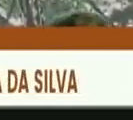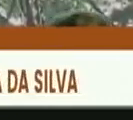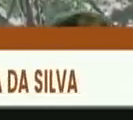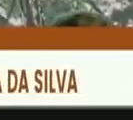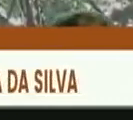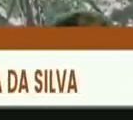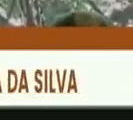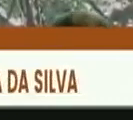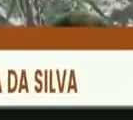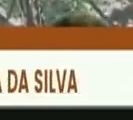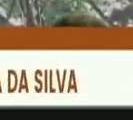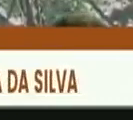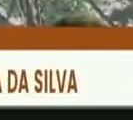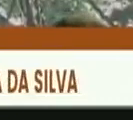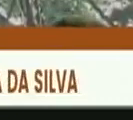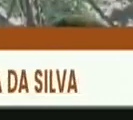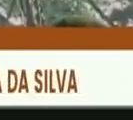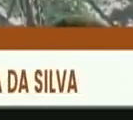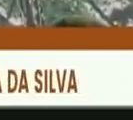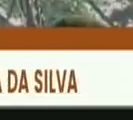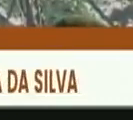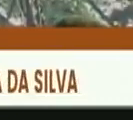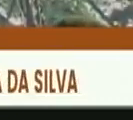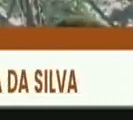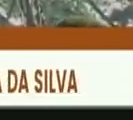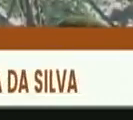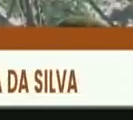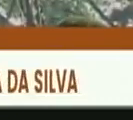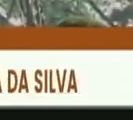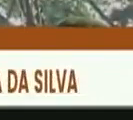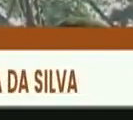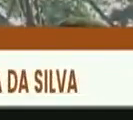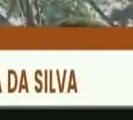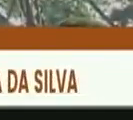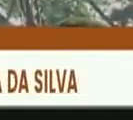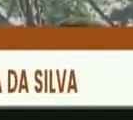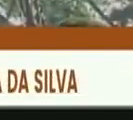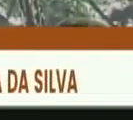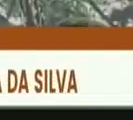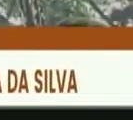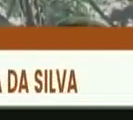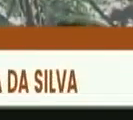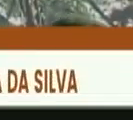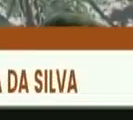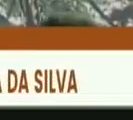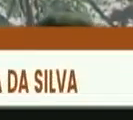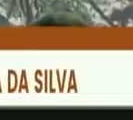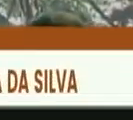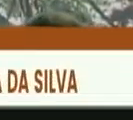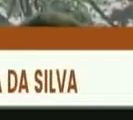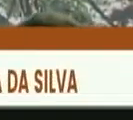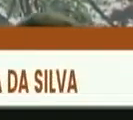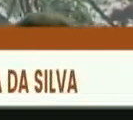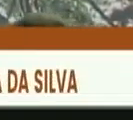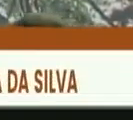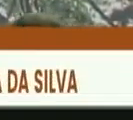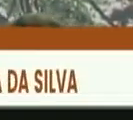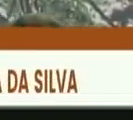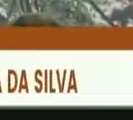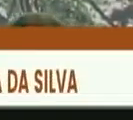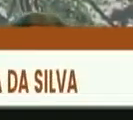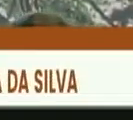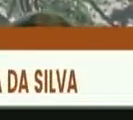de discutir estos temas. Esta sociedad que a menudo es anónima porque